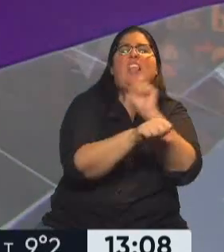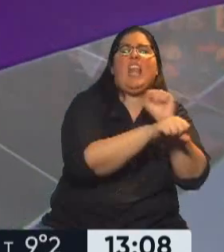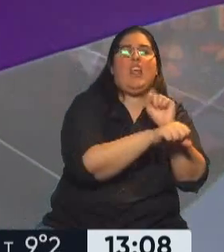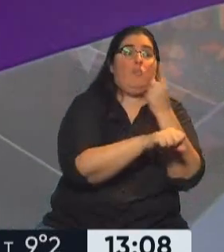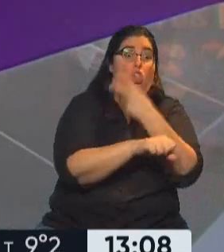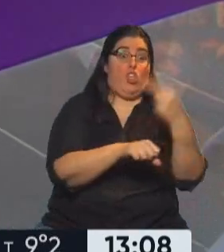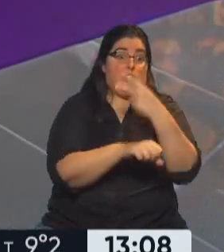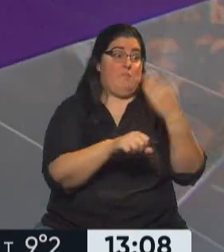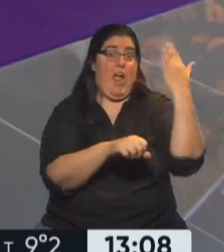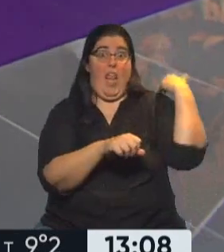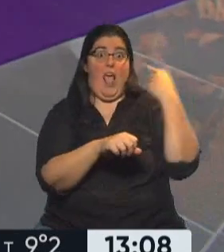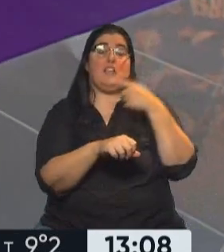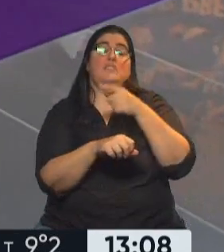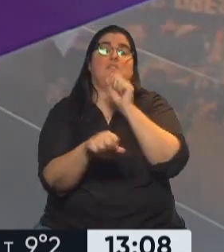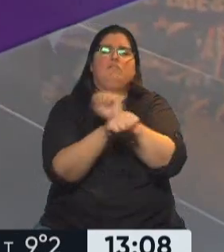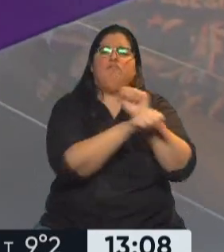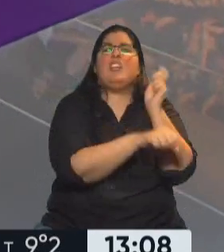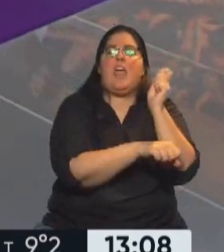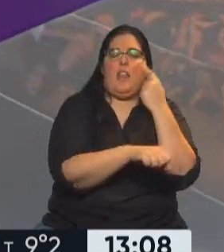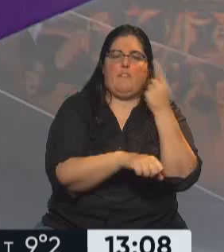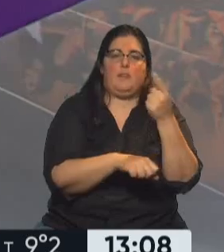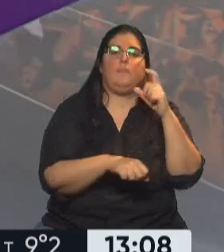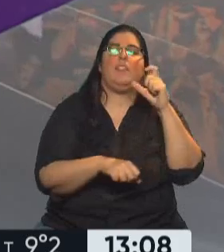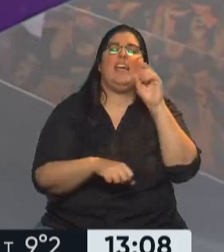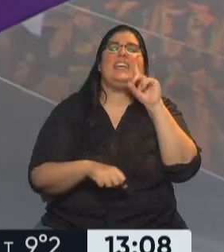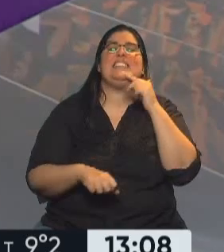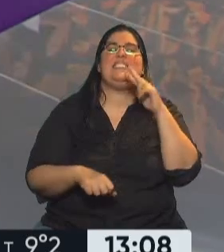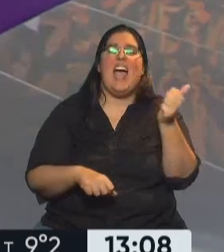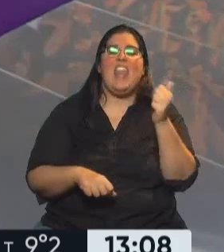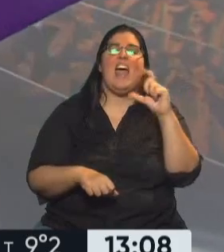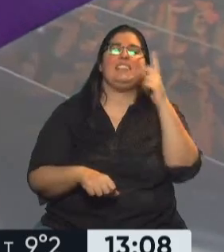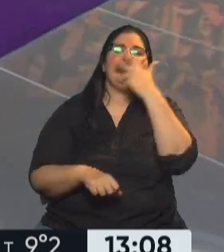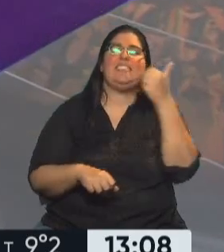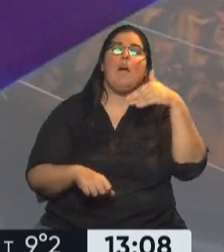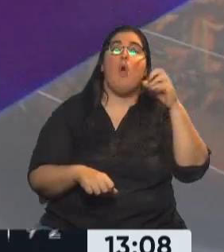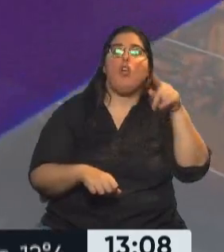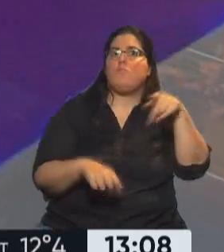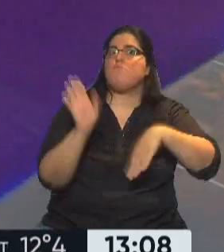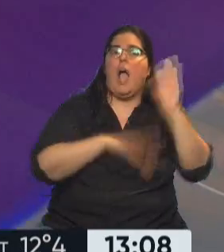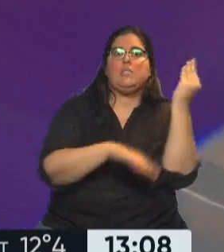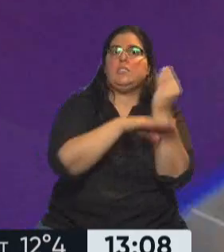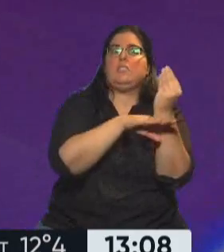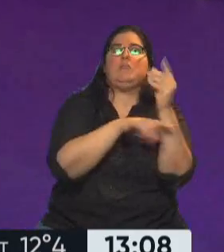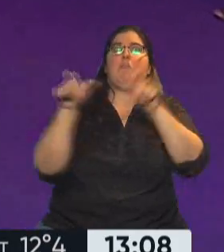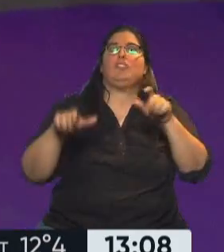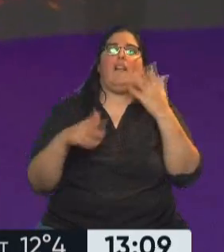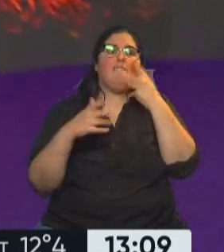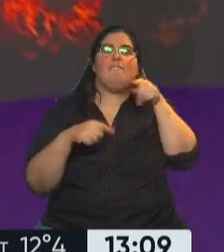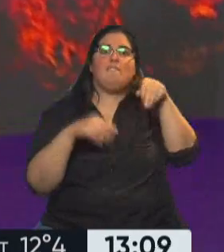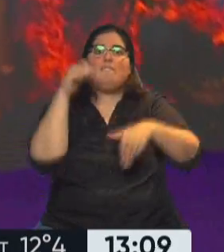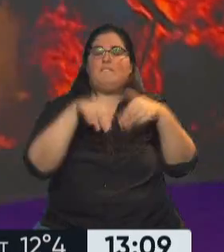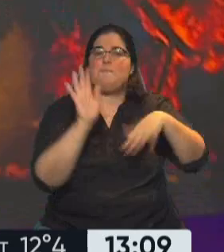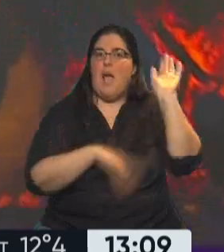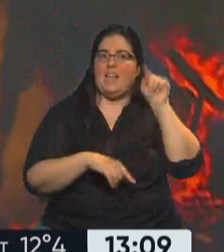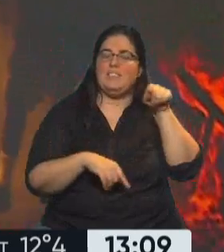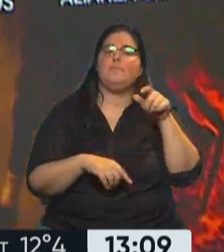2 semanas. Está Cristiana Chamorro, esa es la candidata que mide mejor en intención de voto. Digamos que es la hija de